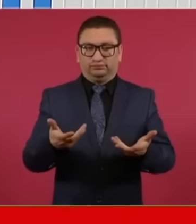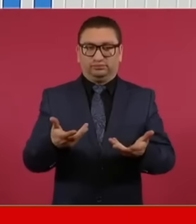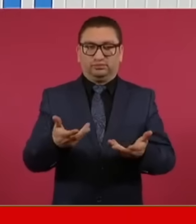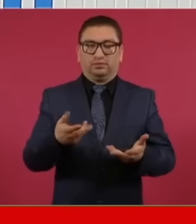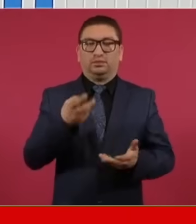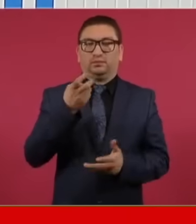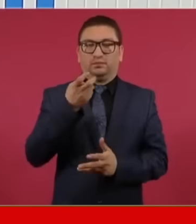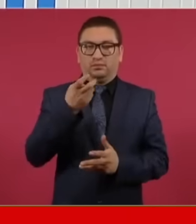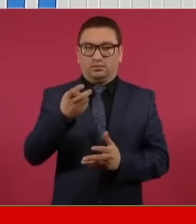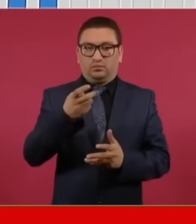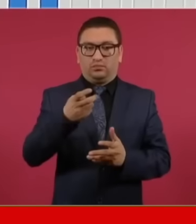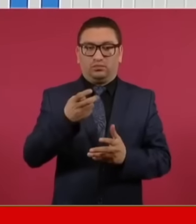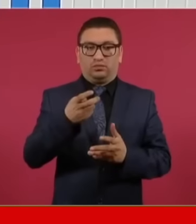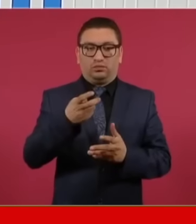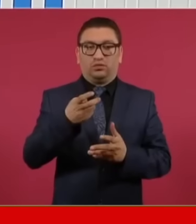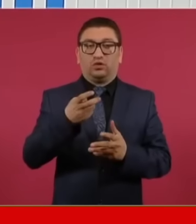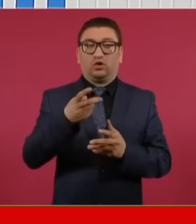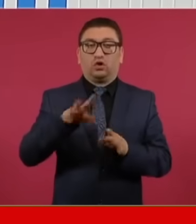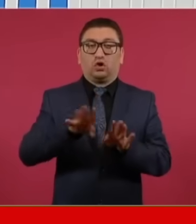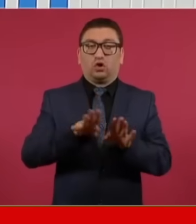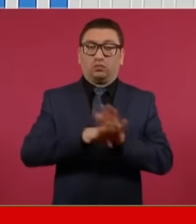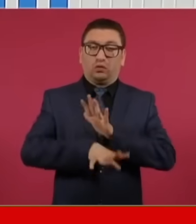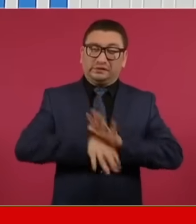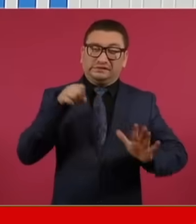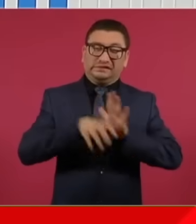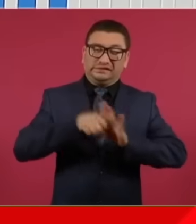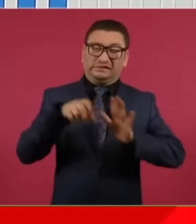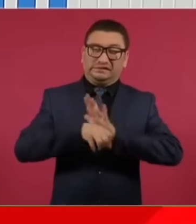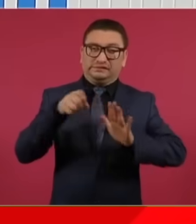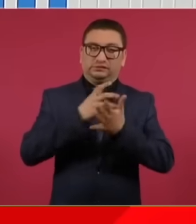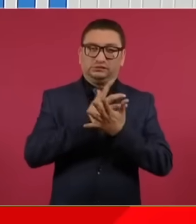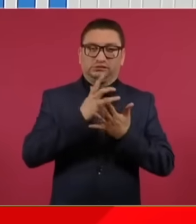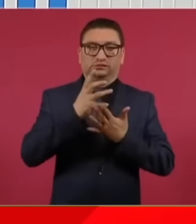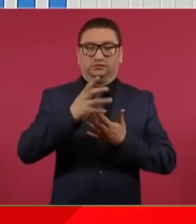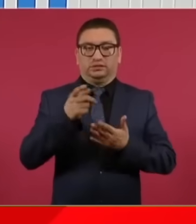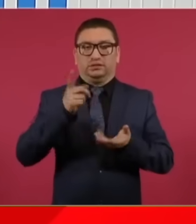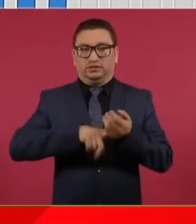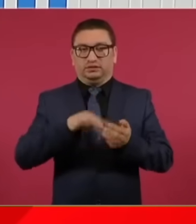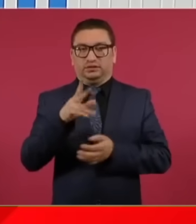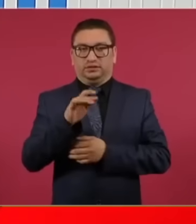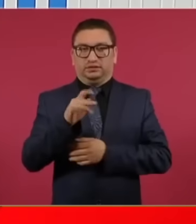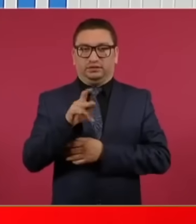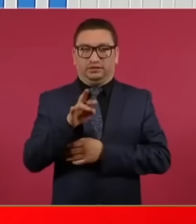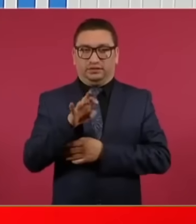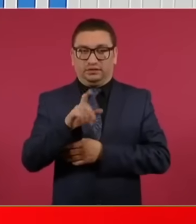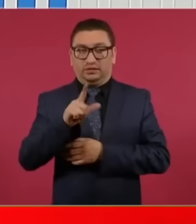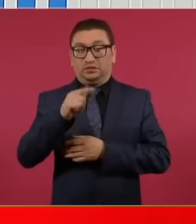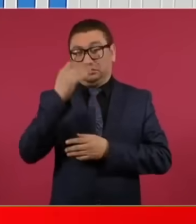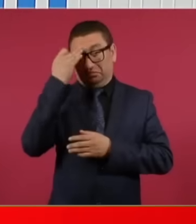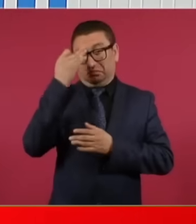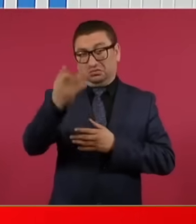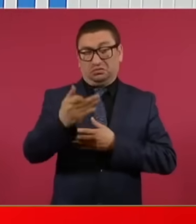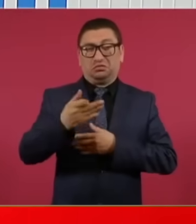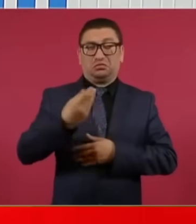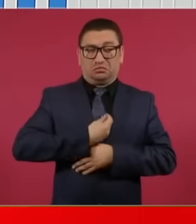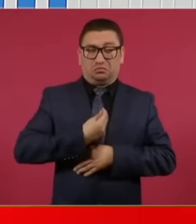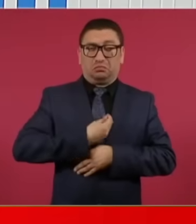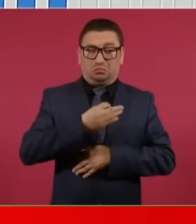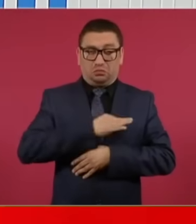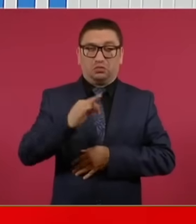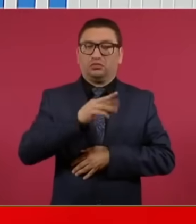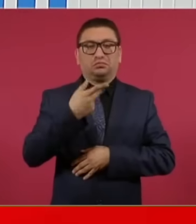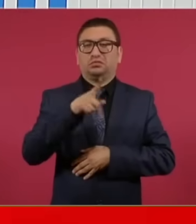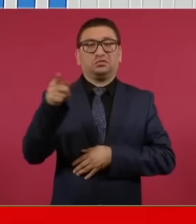Hubo una explotación irracional y el Cantarell, que nos pudo haber durado más tiempo,